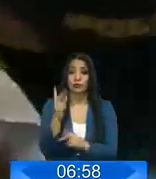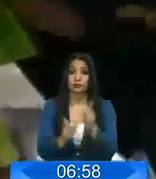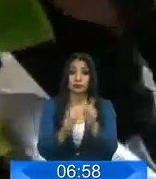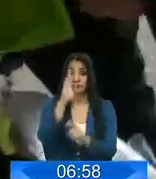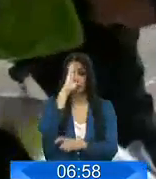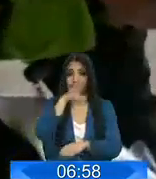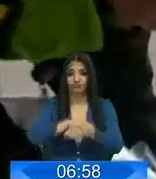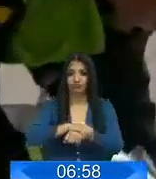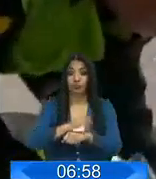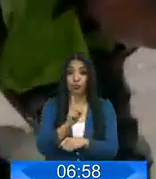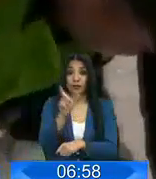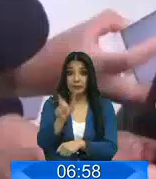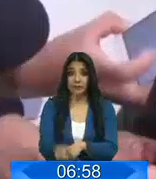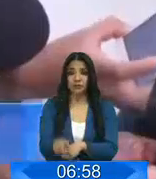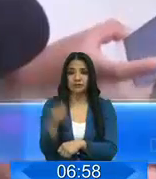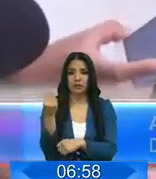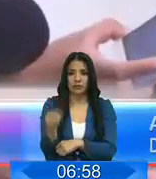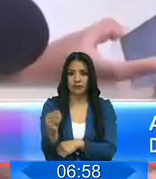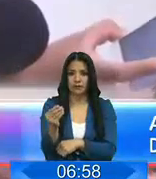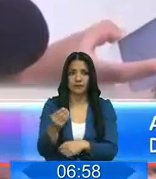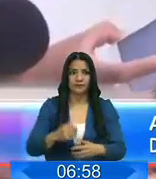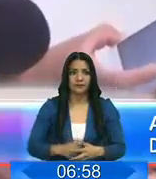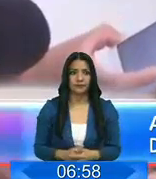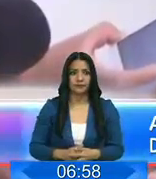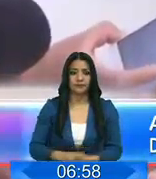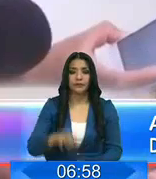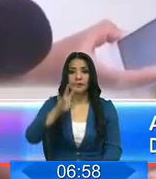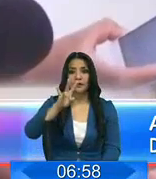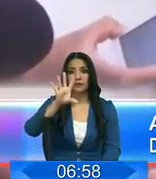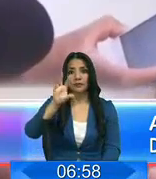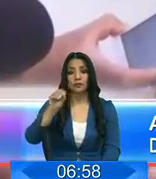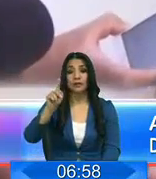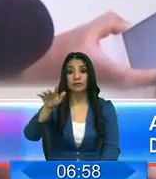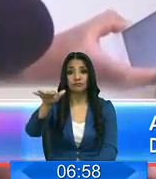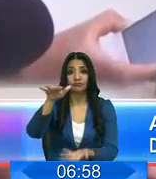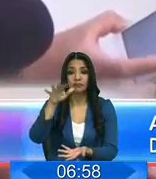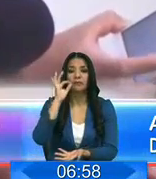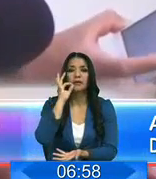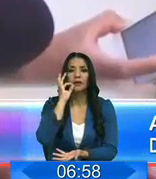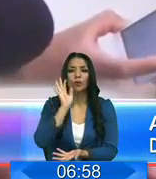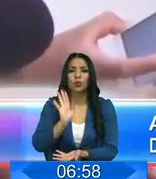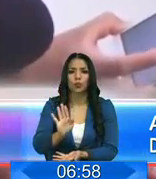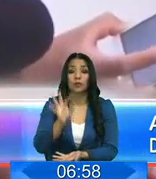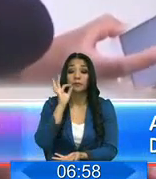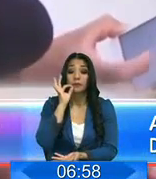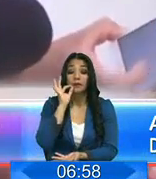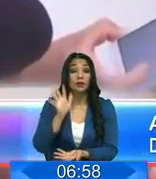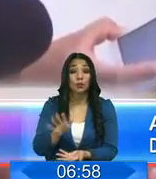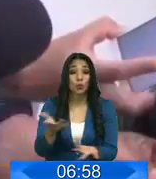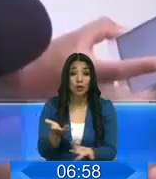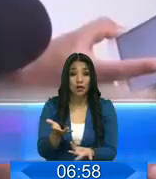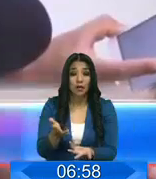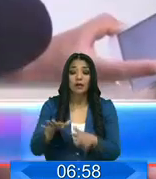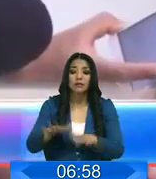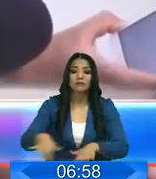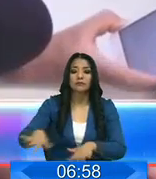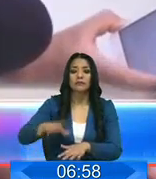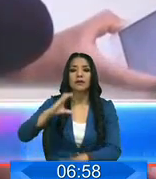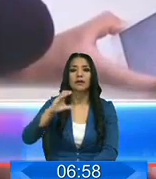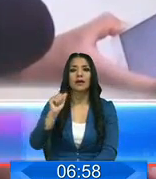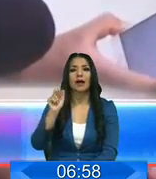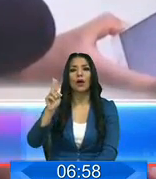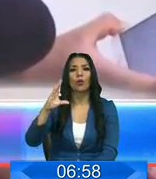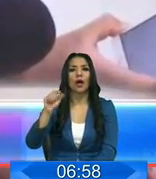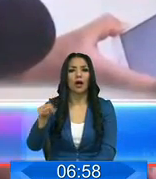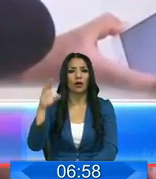detenidas, uno de ellos menor de edad. 750 kilos de marihuana. Tenemos conocimiento que esa marihuana es trasladada desde el departamento del Cauca y